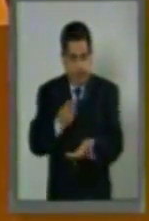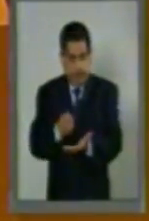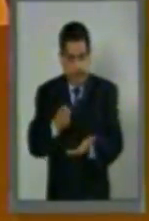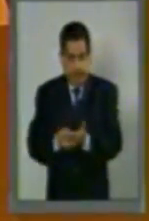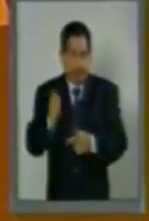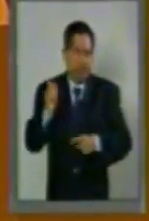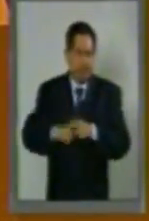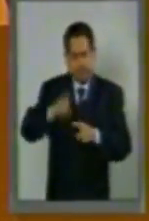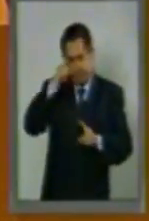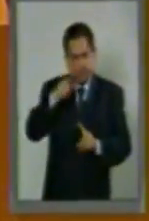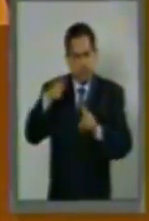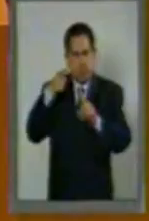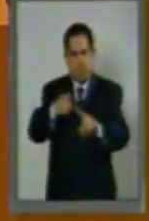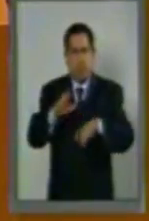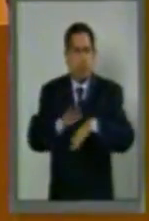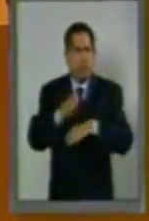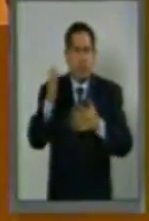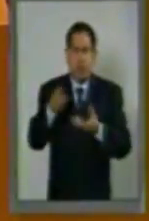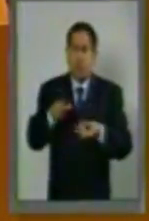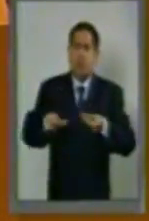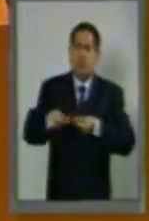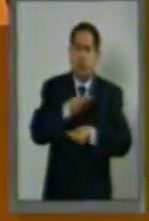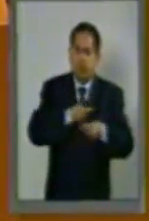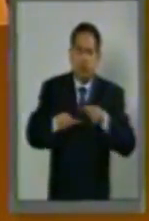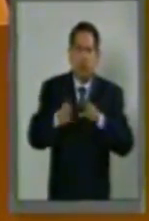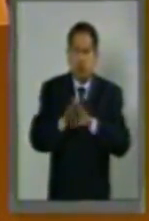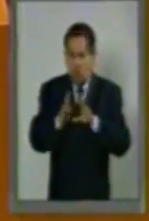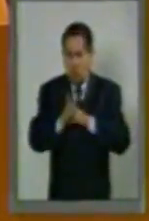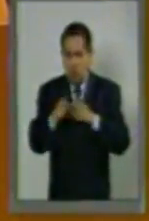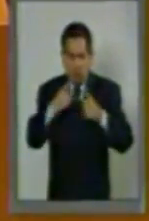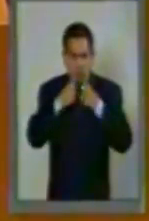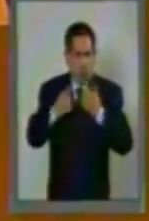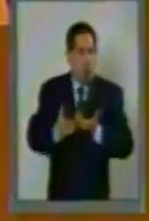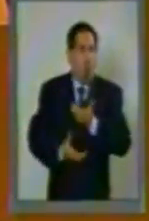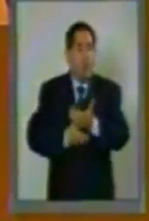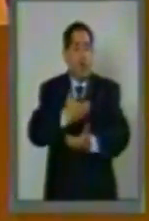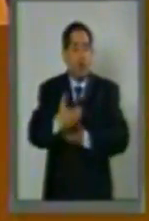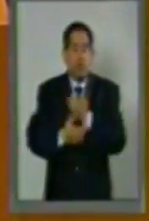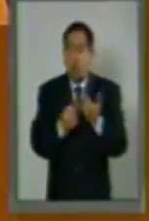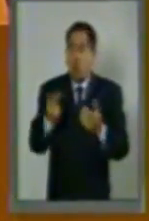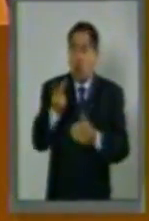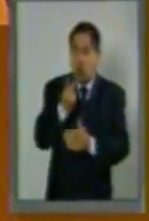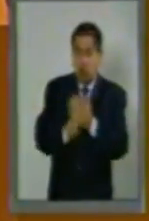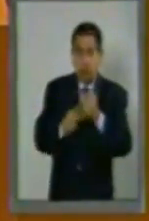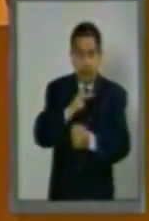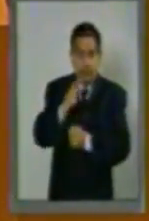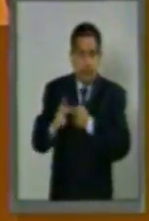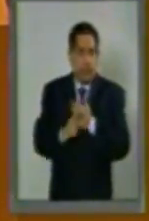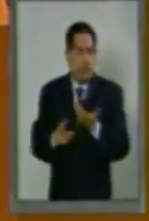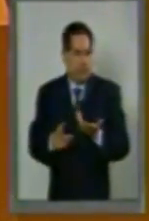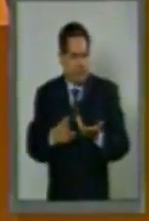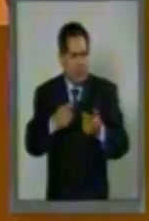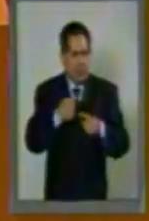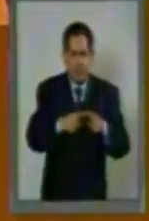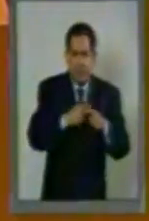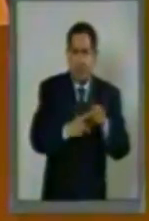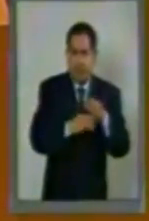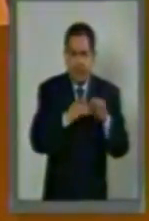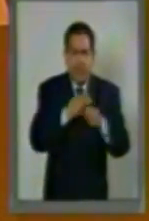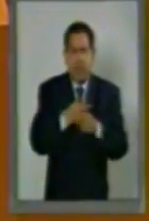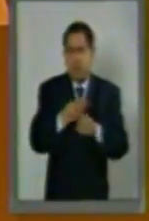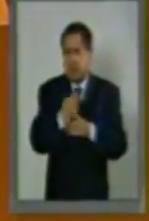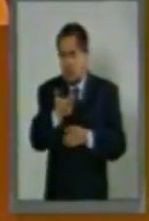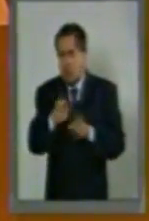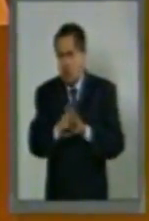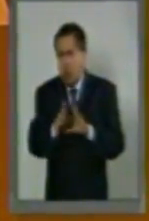tiene como objeto el intercambiar información sobre operaciones de comercio exterior, embargos de mercancías y dinero, a fin